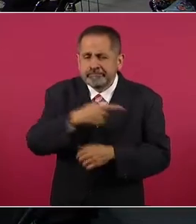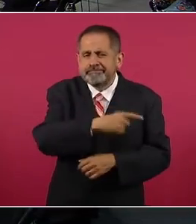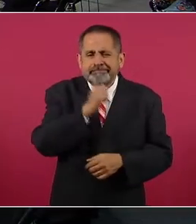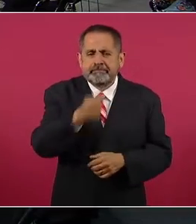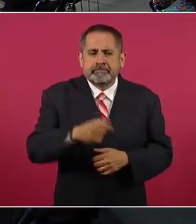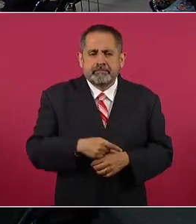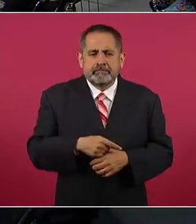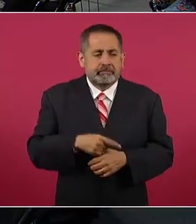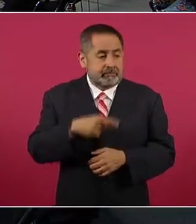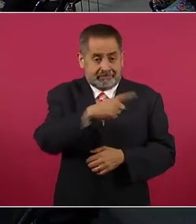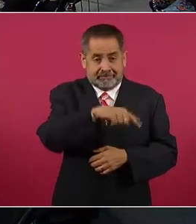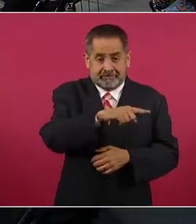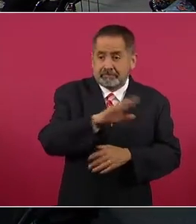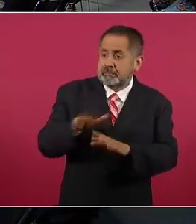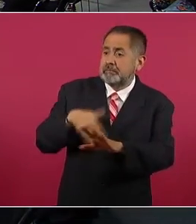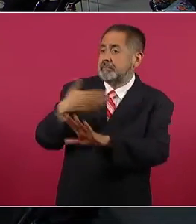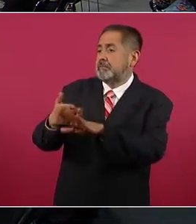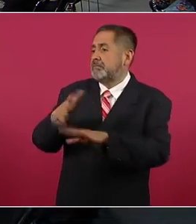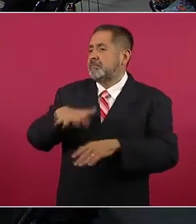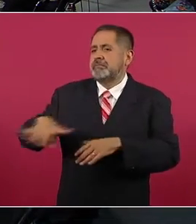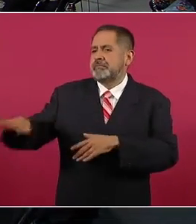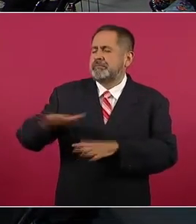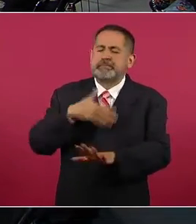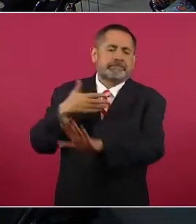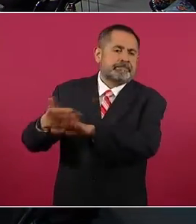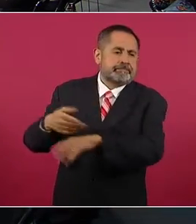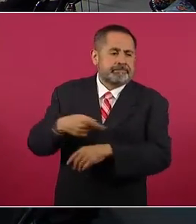están en contra de los trabajadores.